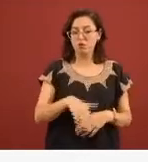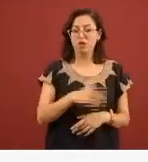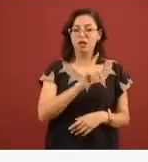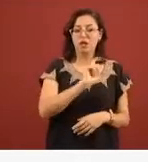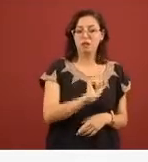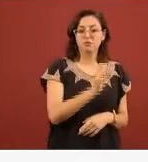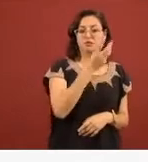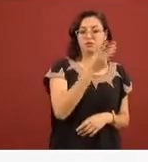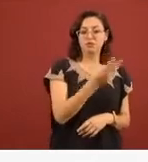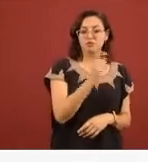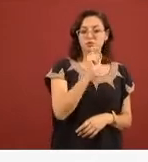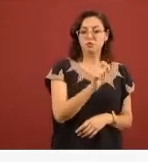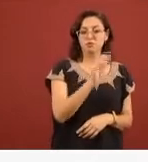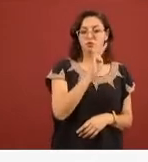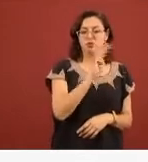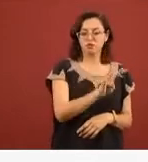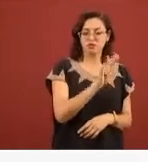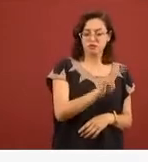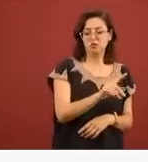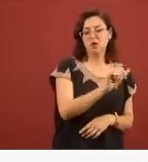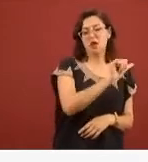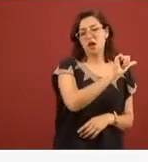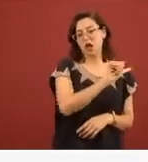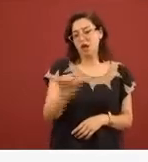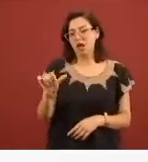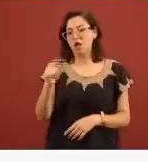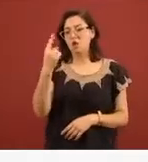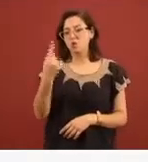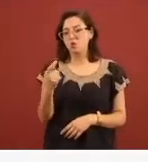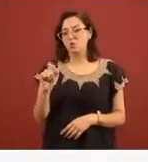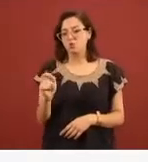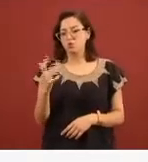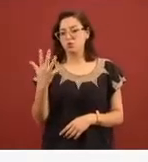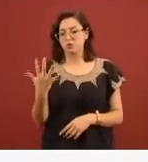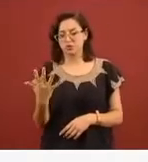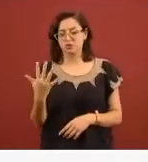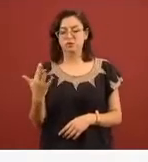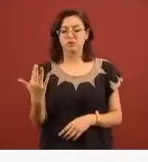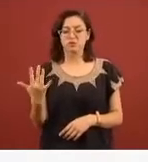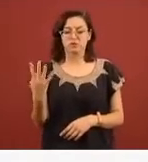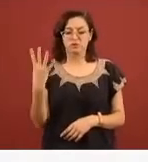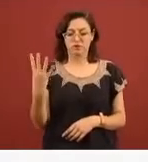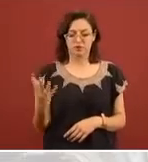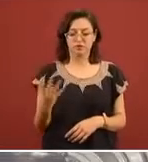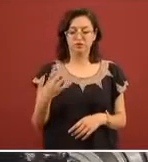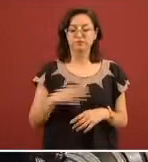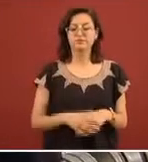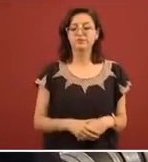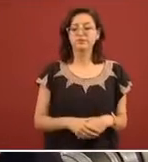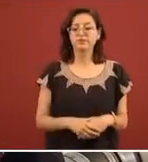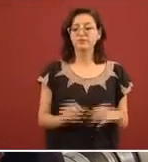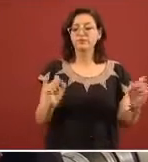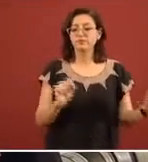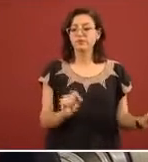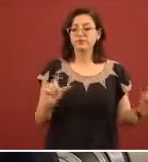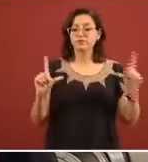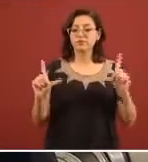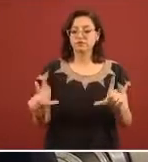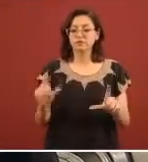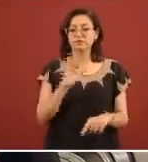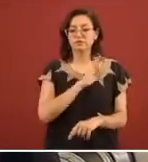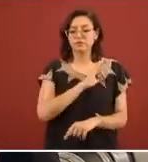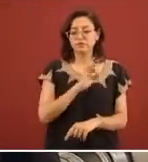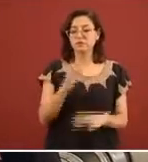un 23.19 hasta 1.54. Y en la siguiente diapositiva podemos ver